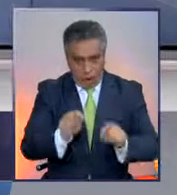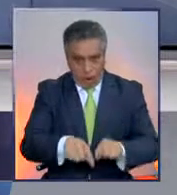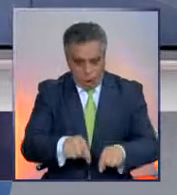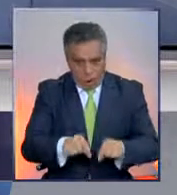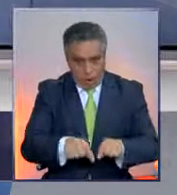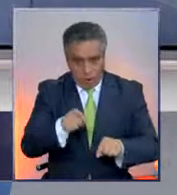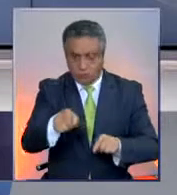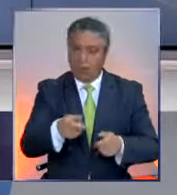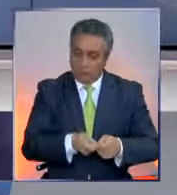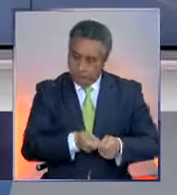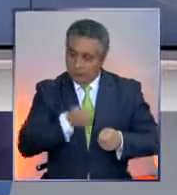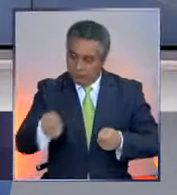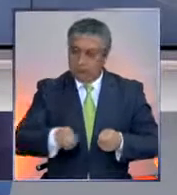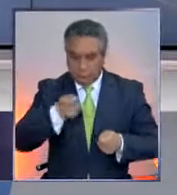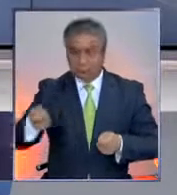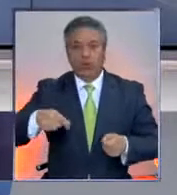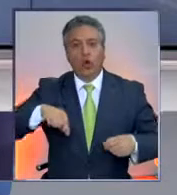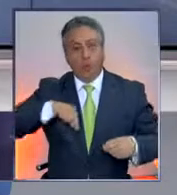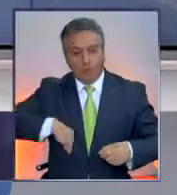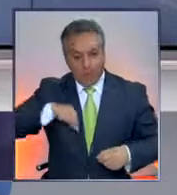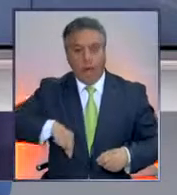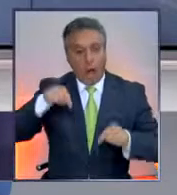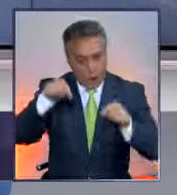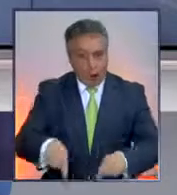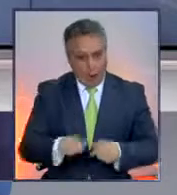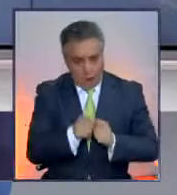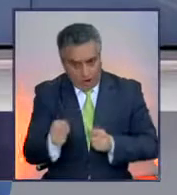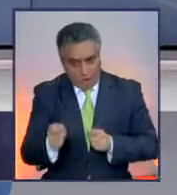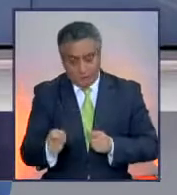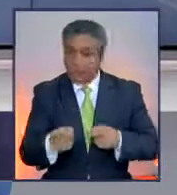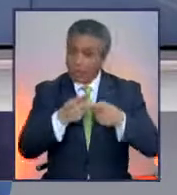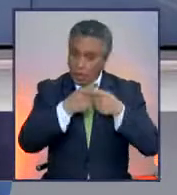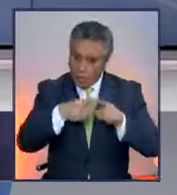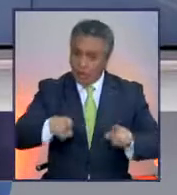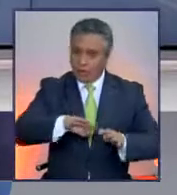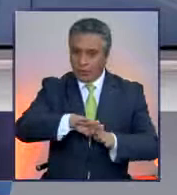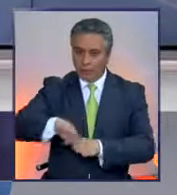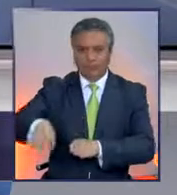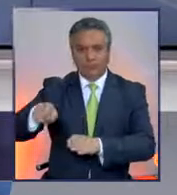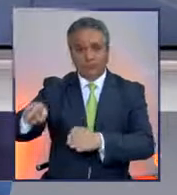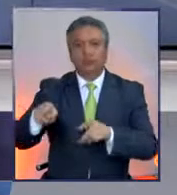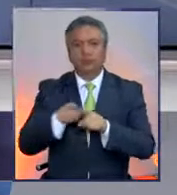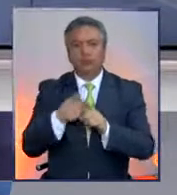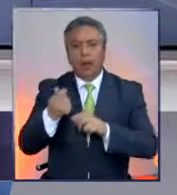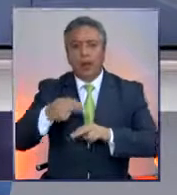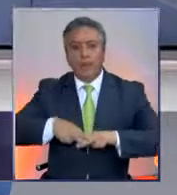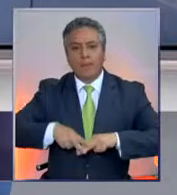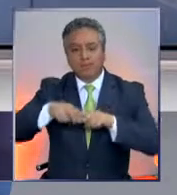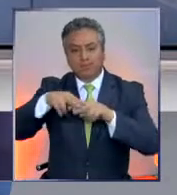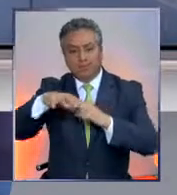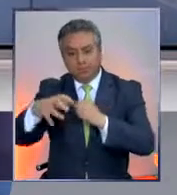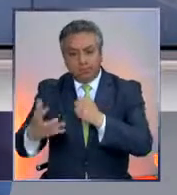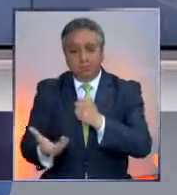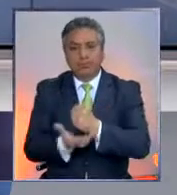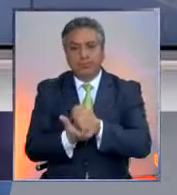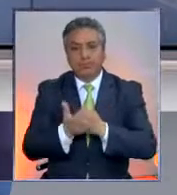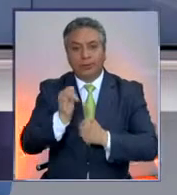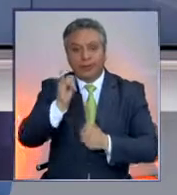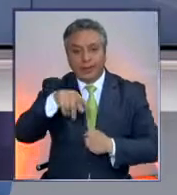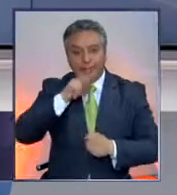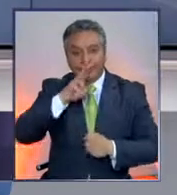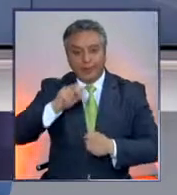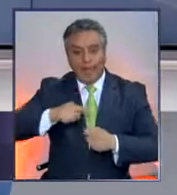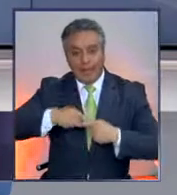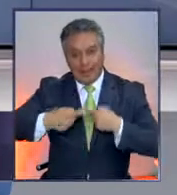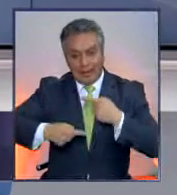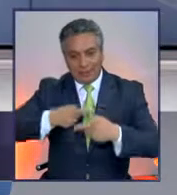a jubilados de hoy. Otra parte iría a la solidaridad intrageneracional, lo que